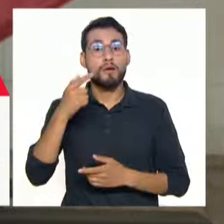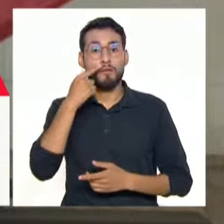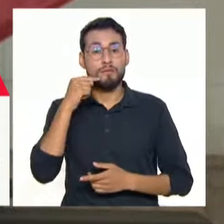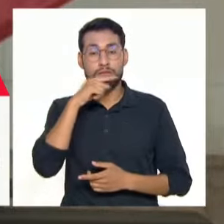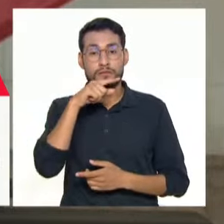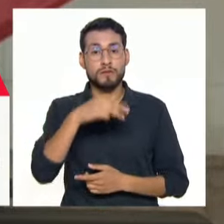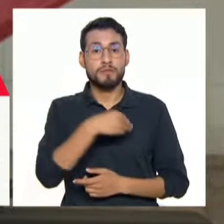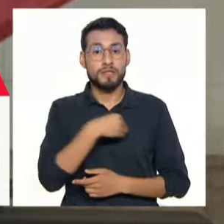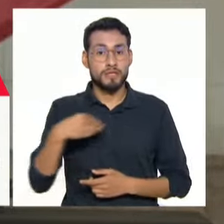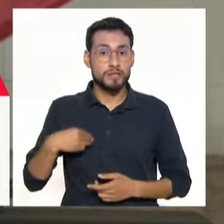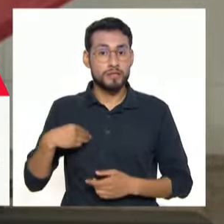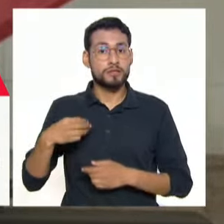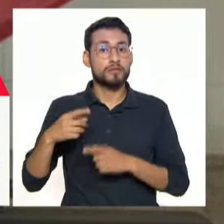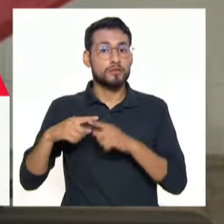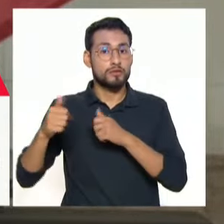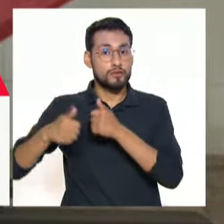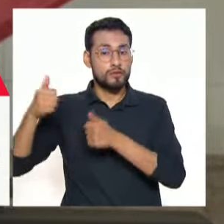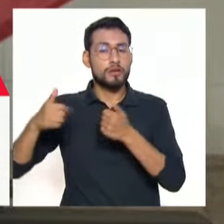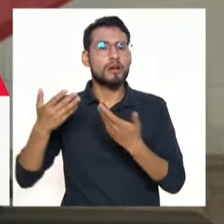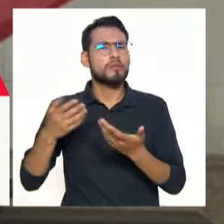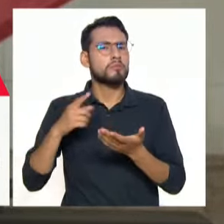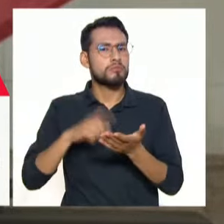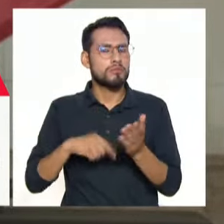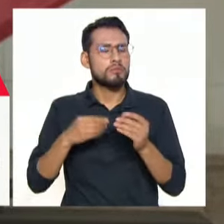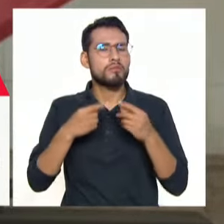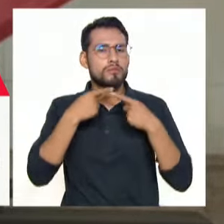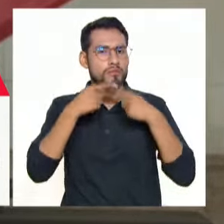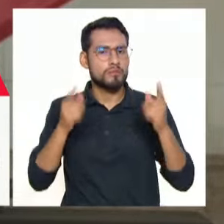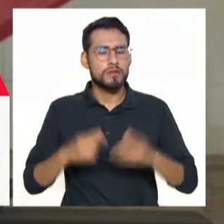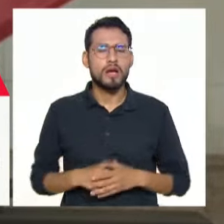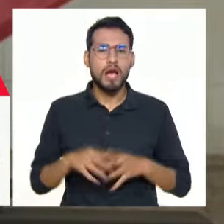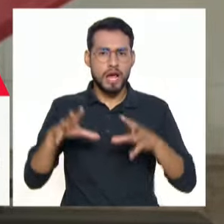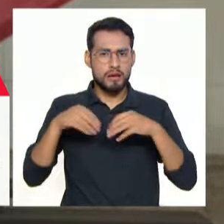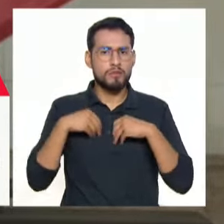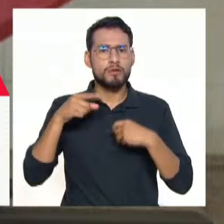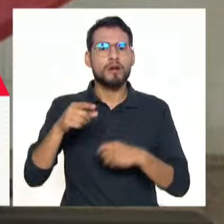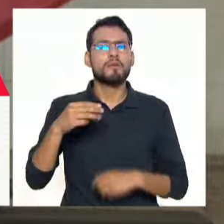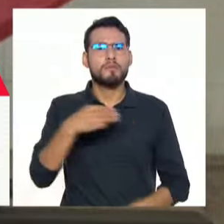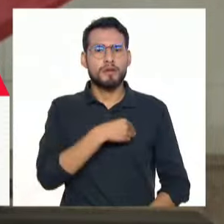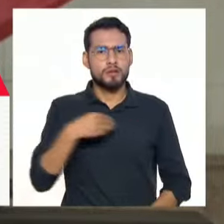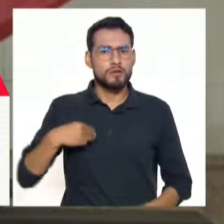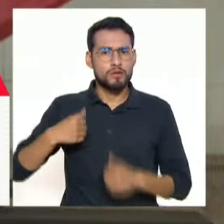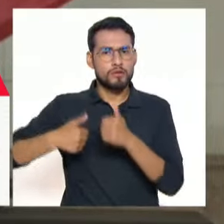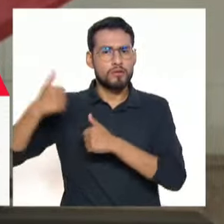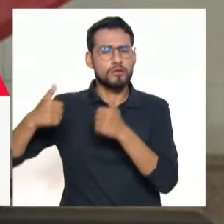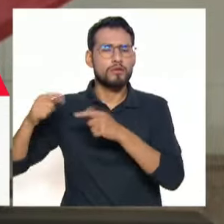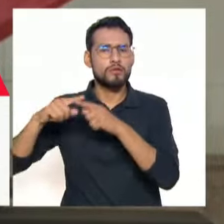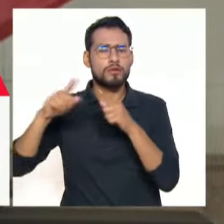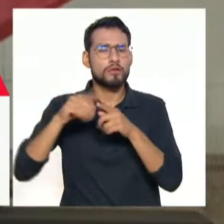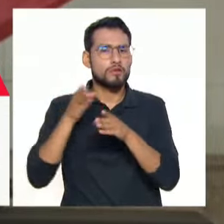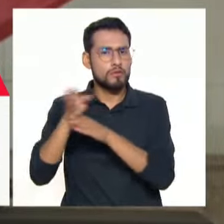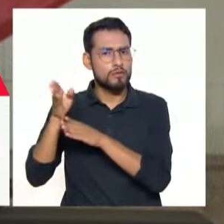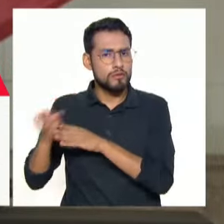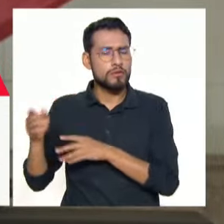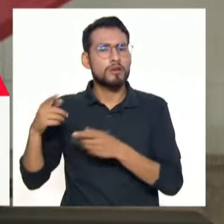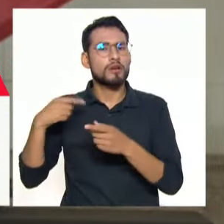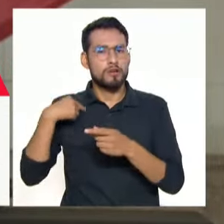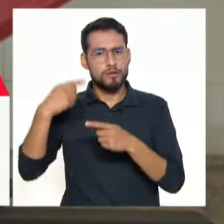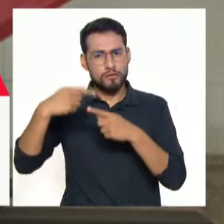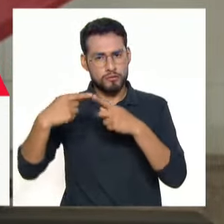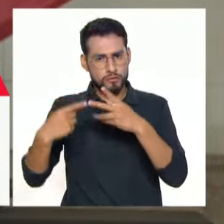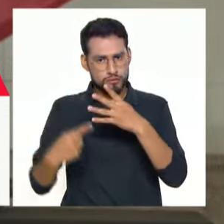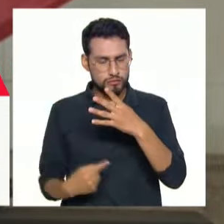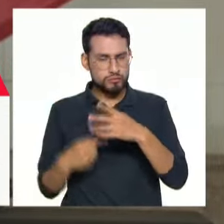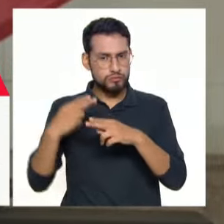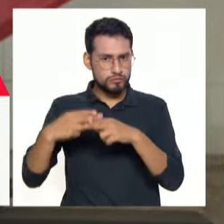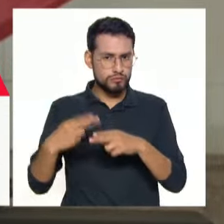señores del Ministro de Estado, se resuelve aceptar la renuncia como Ministros de Estado en los despachos ministeriales que a continuación se